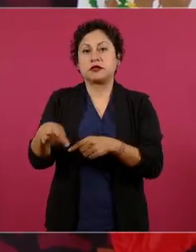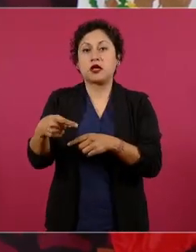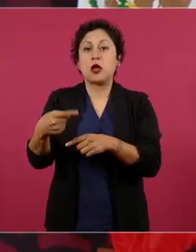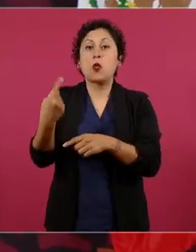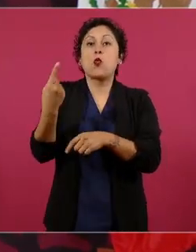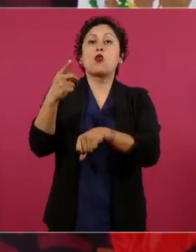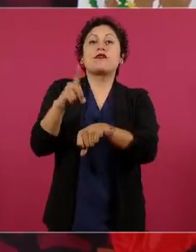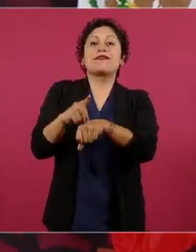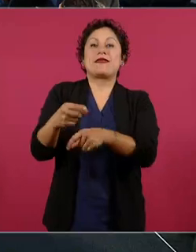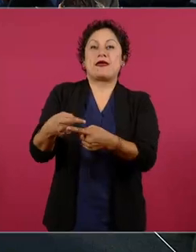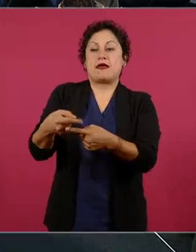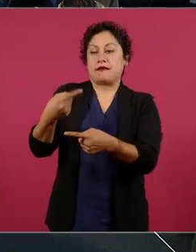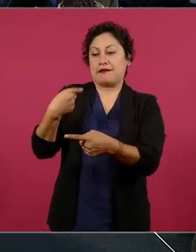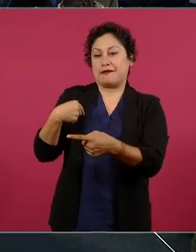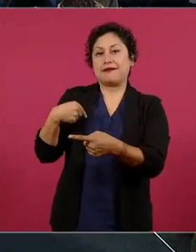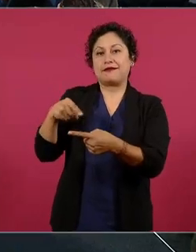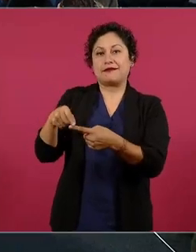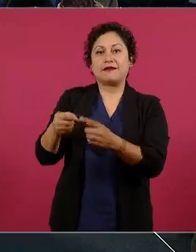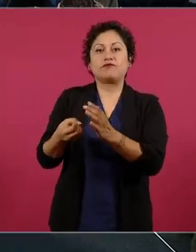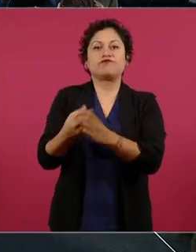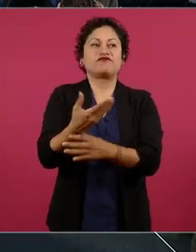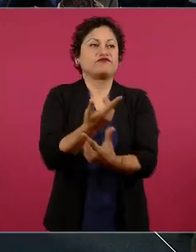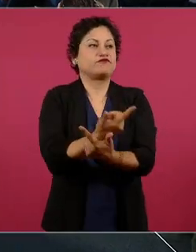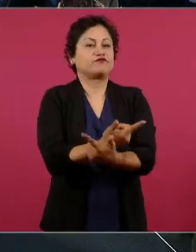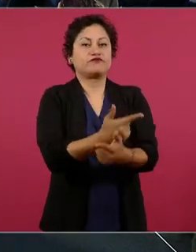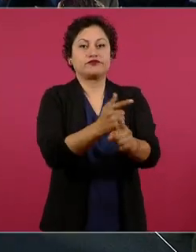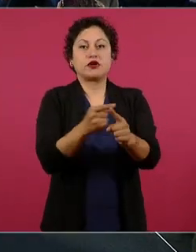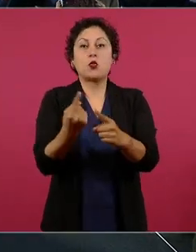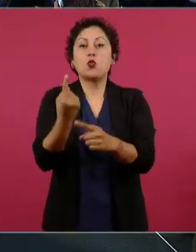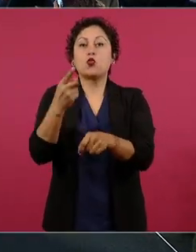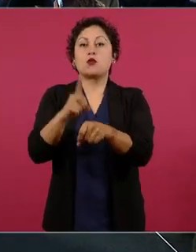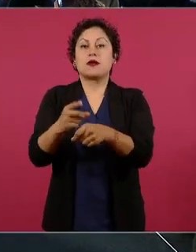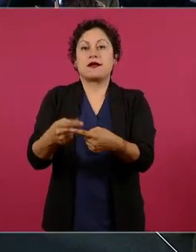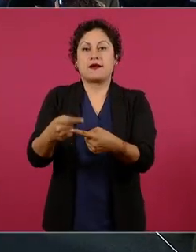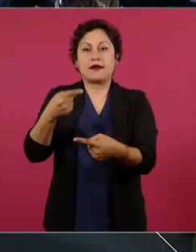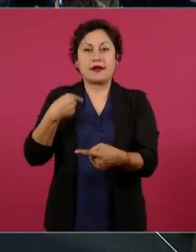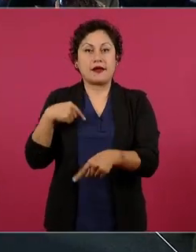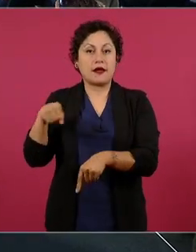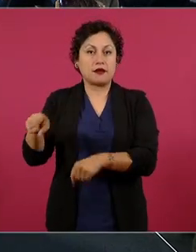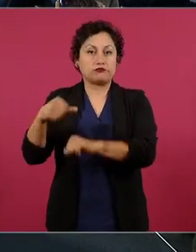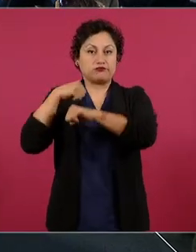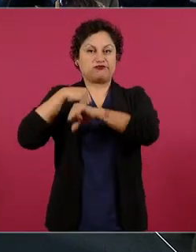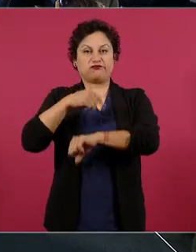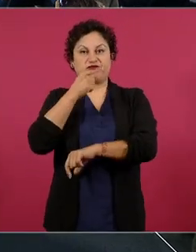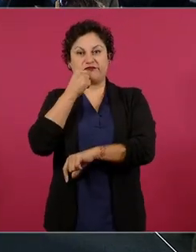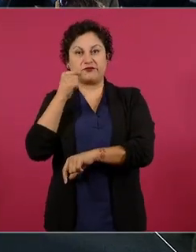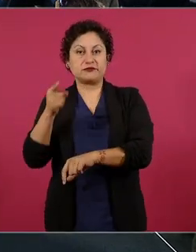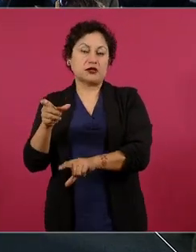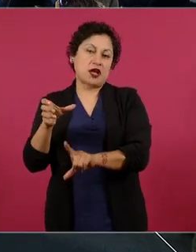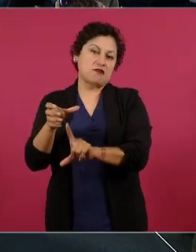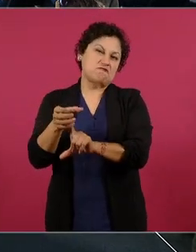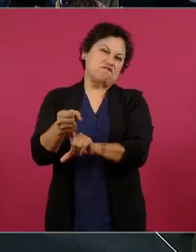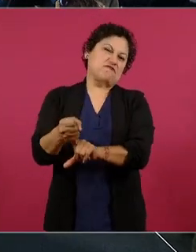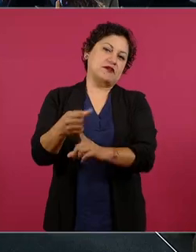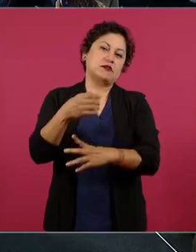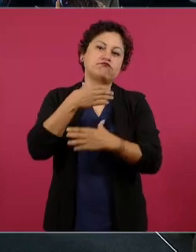¿Cuánto sufrió